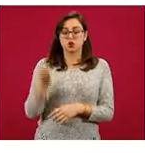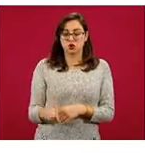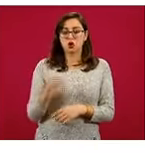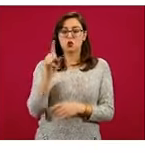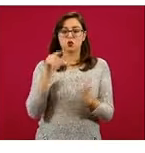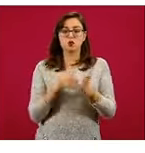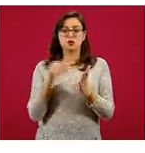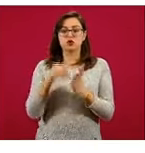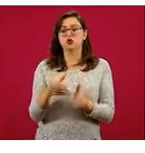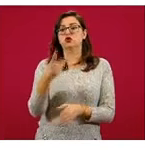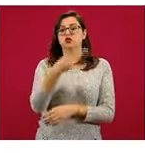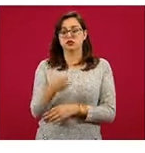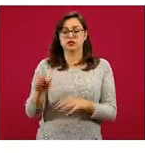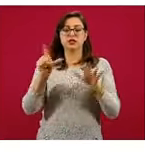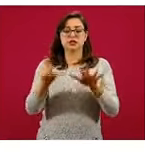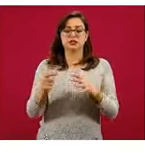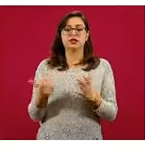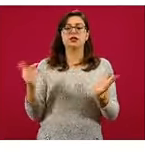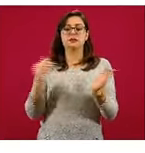estimamos